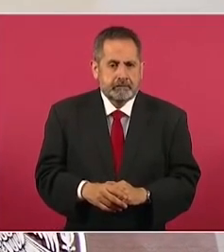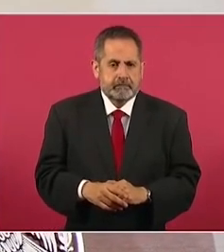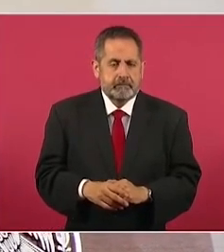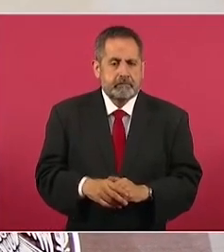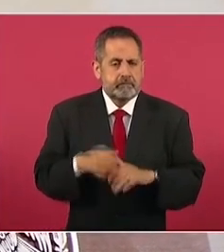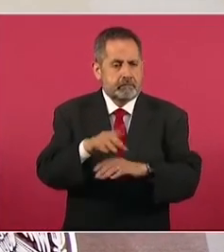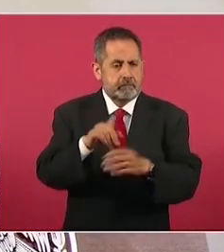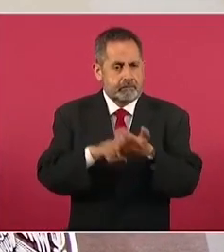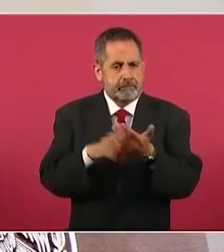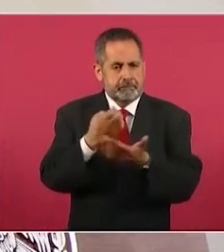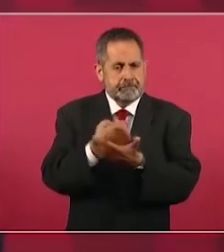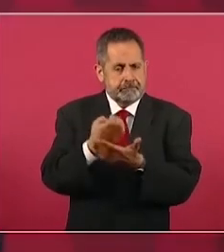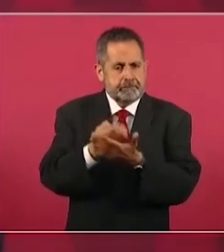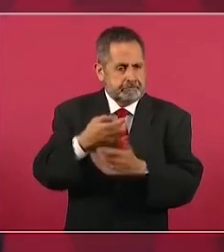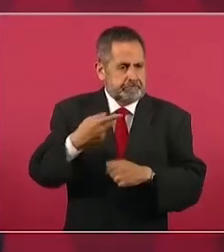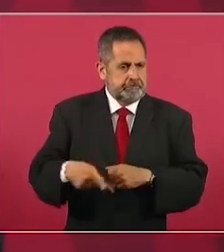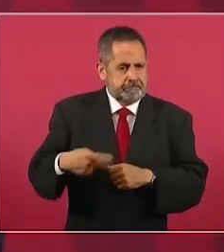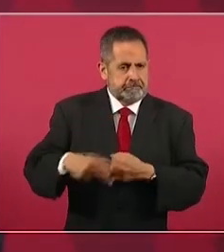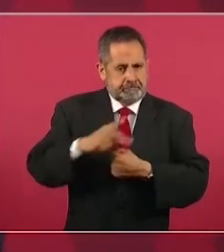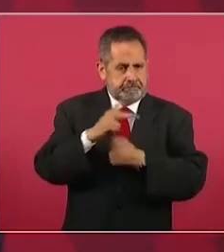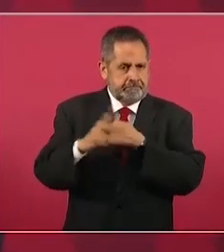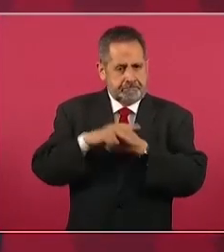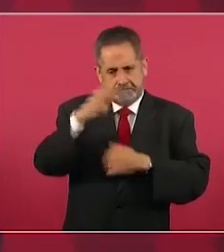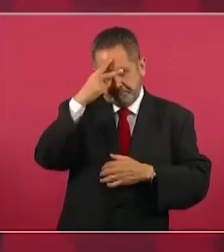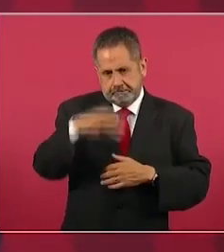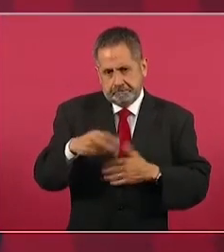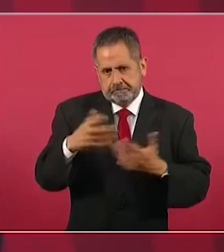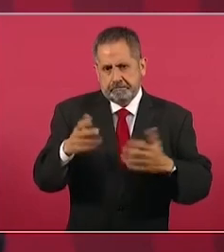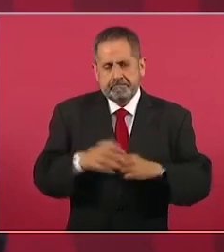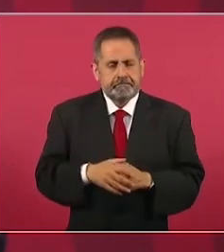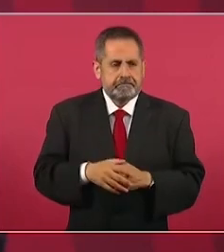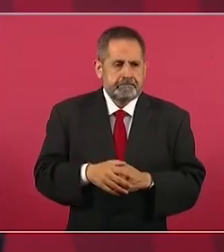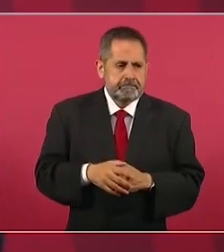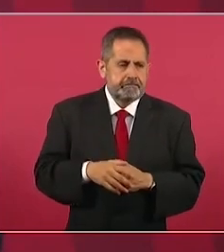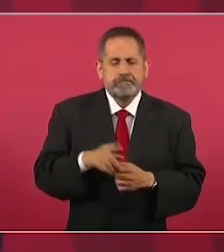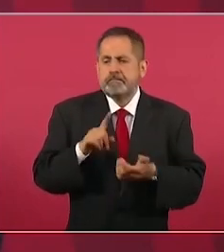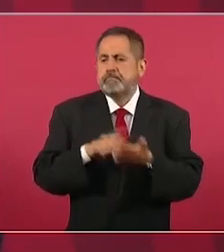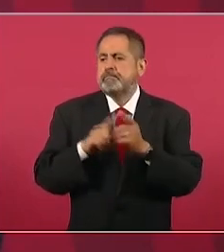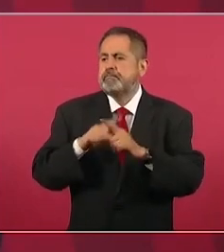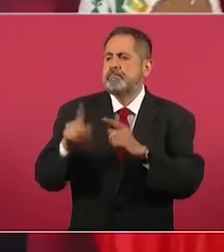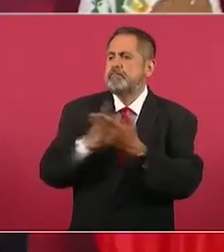la economía del país, sobre los programas